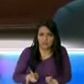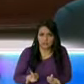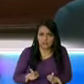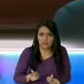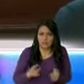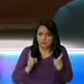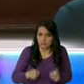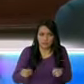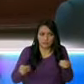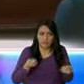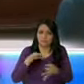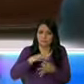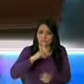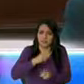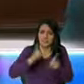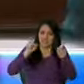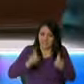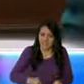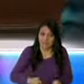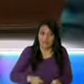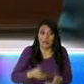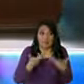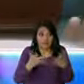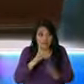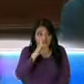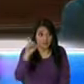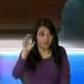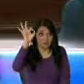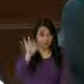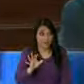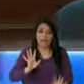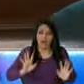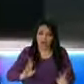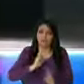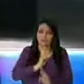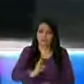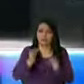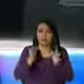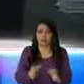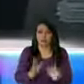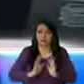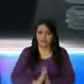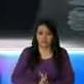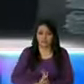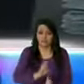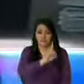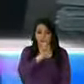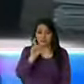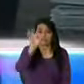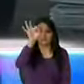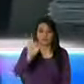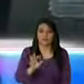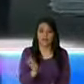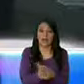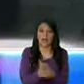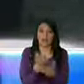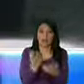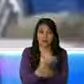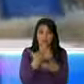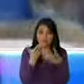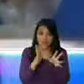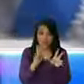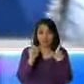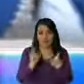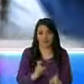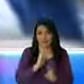del sistema electoral, tenemos que dar una vez que tengamos resultados definitivos. Es decir, el 100% de las actas escrutadas.